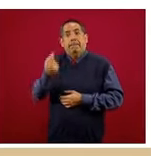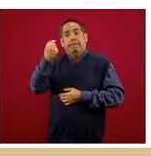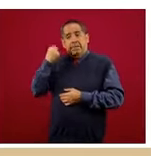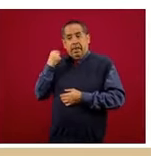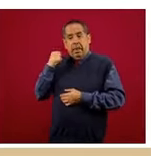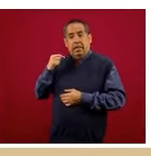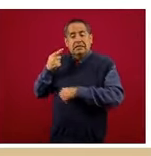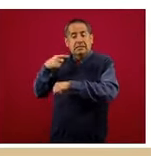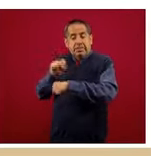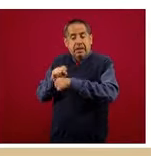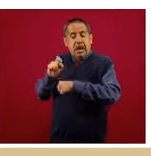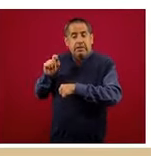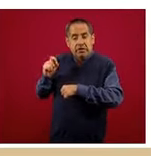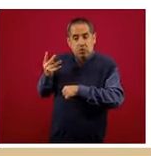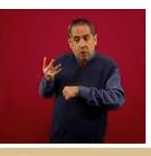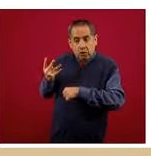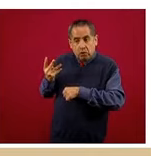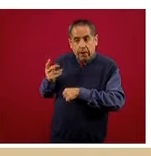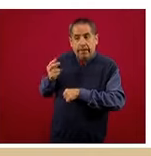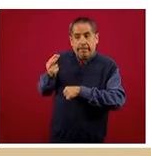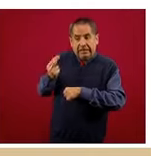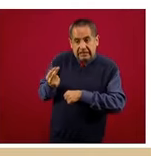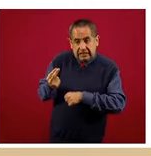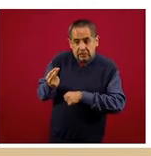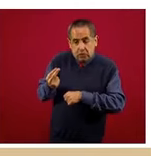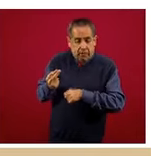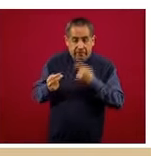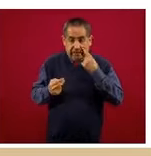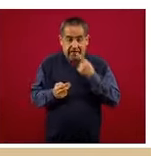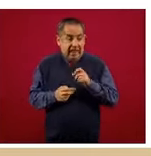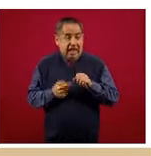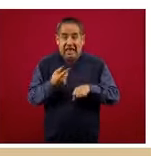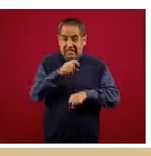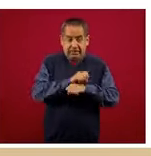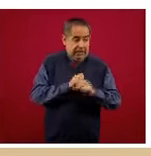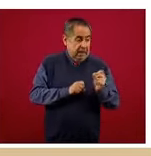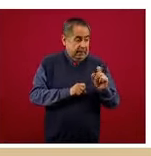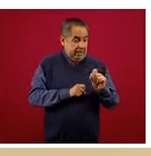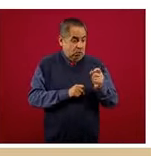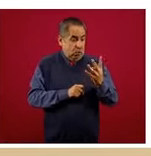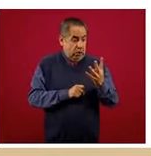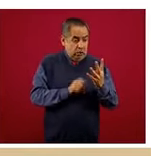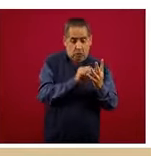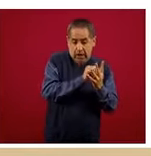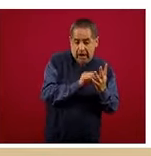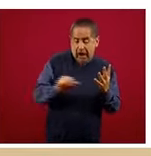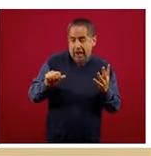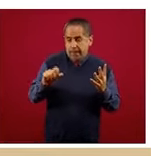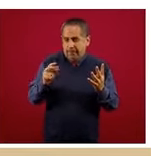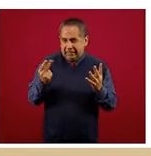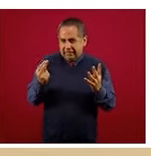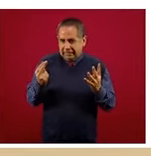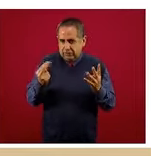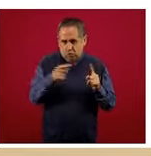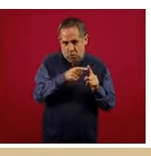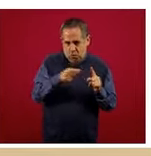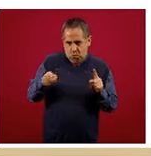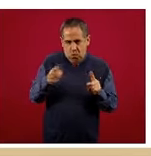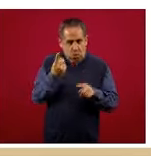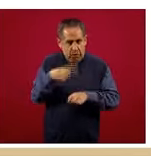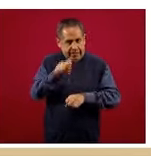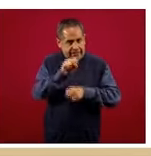semana 24. Es decir, que si de la semana 24 a la 25, como podemos ver en el caso de la curva de